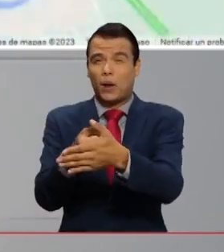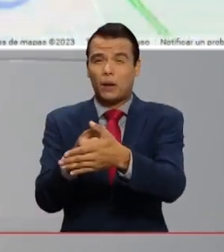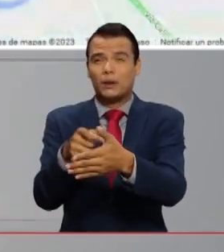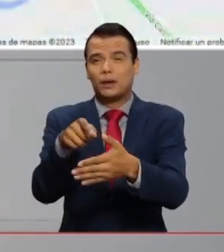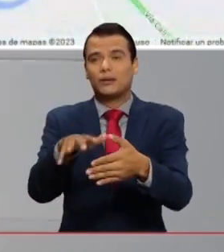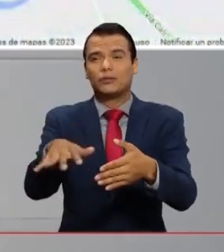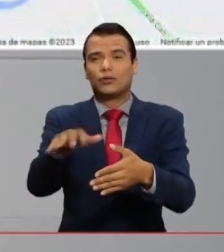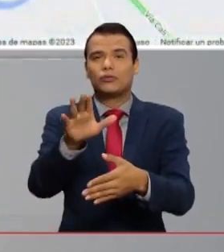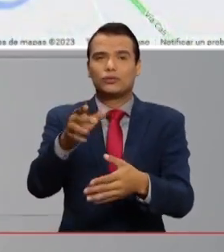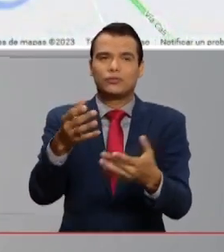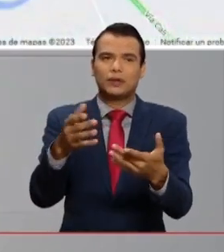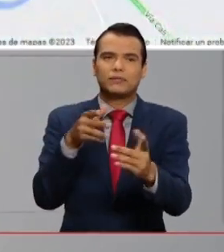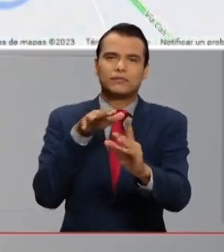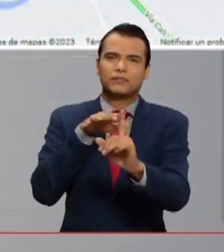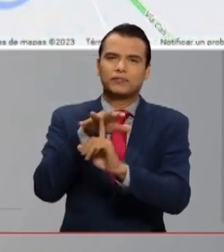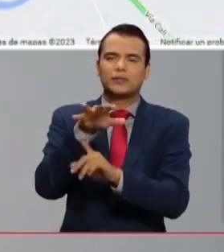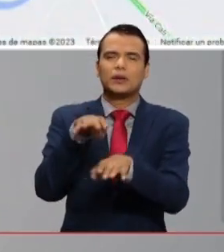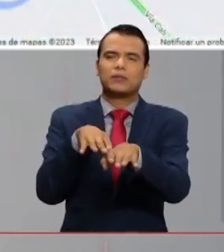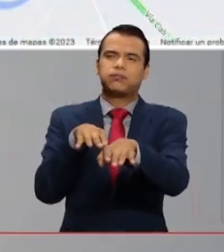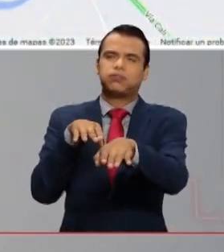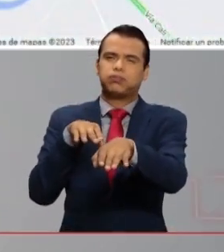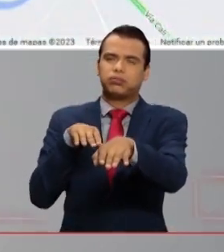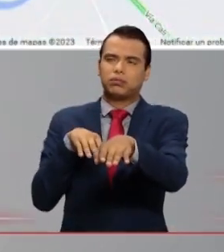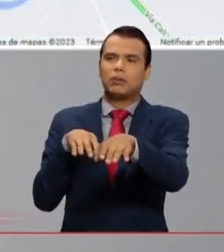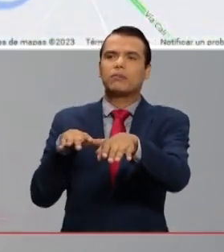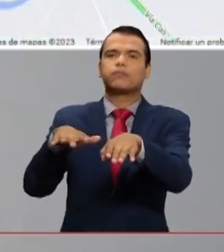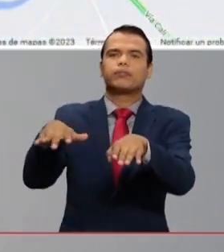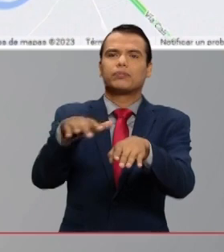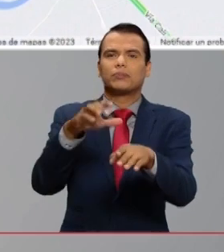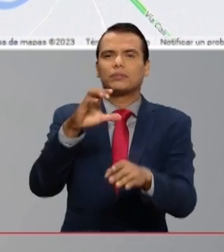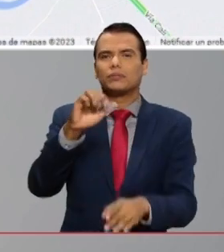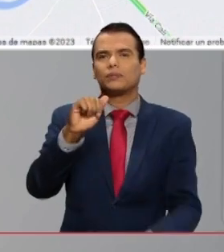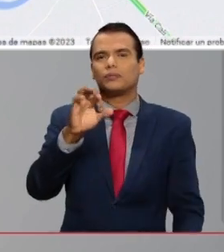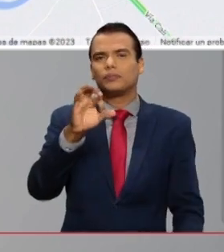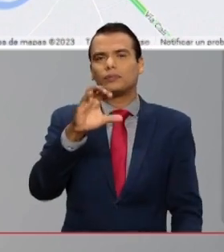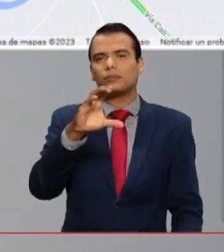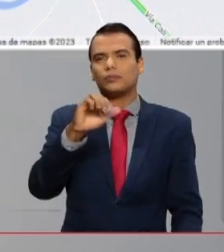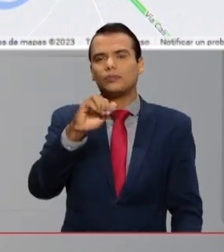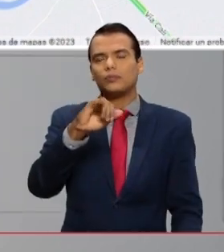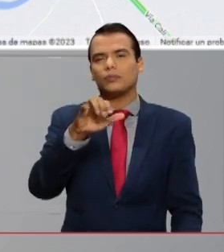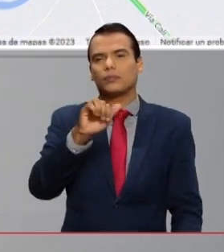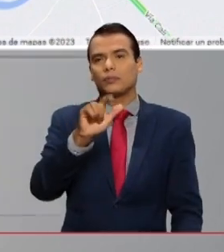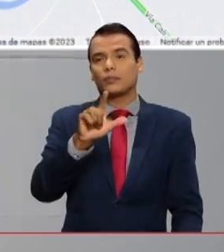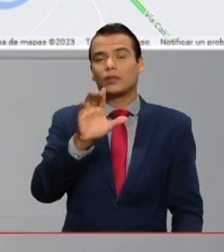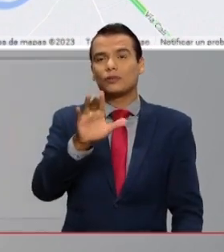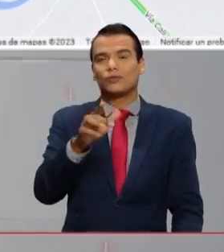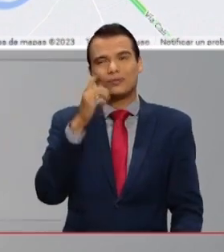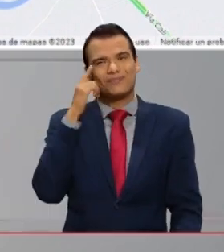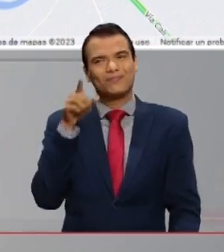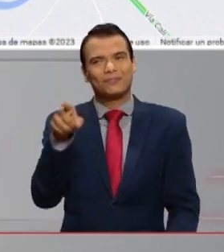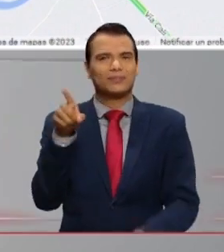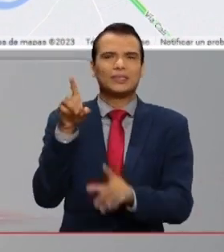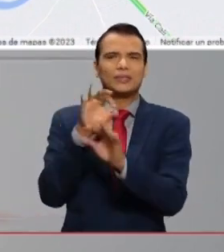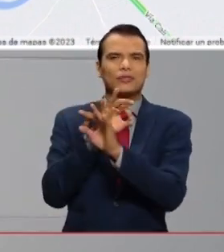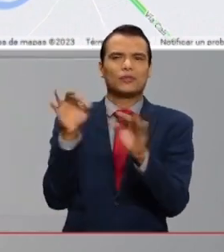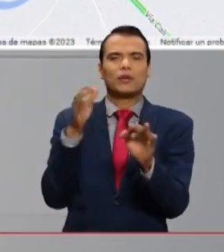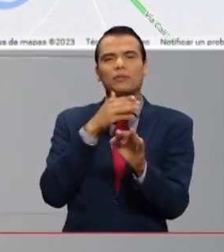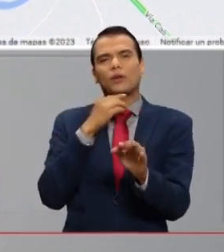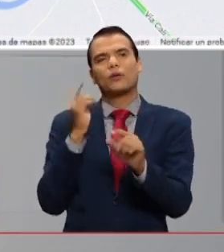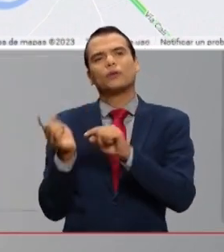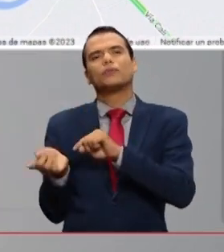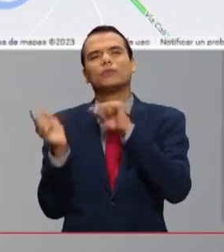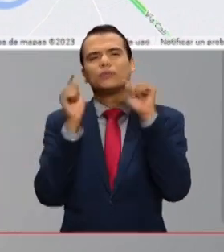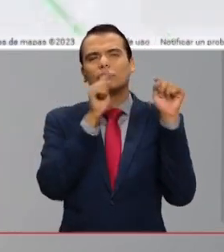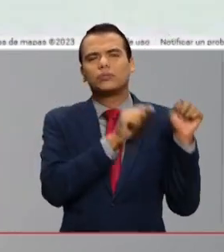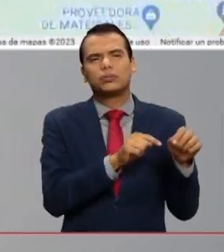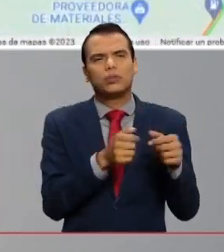tengamos tráfico lento por este corredor vial. Tan solo hemos habilitado un carril. Como alternativa de desplazamiento, por favor, recomendamos